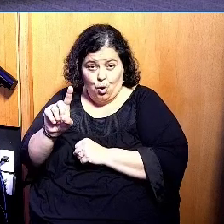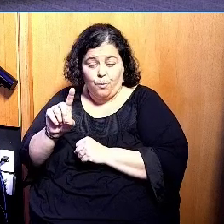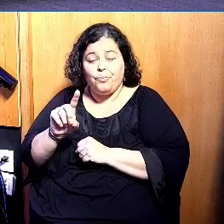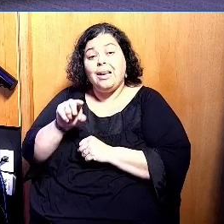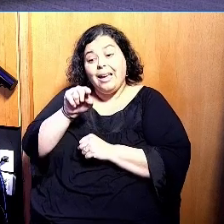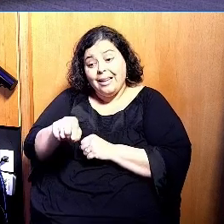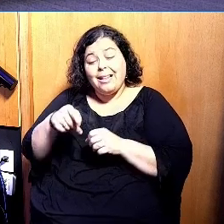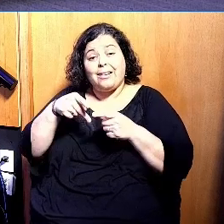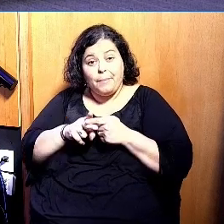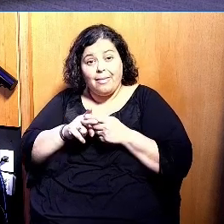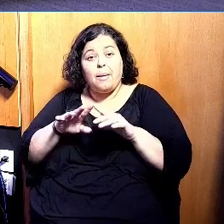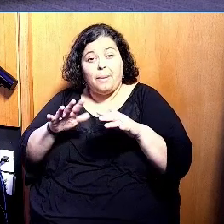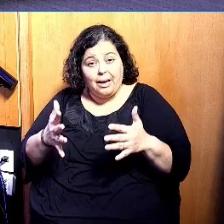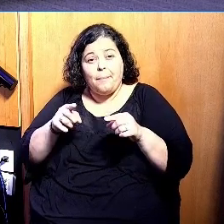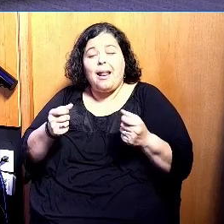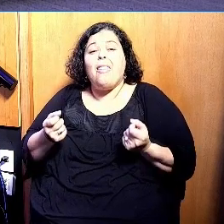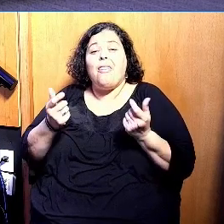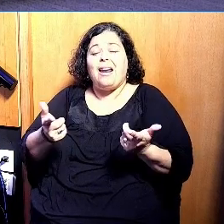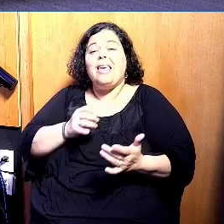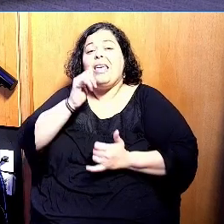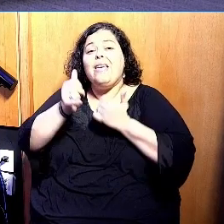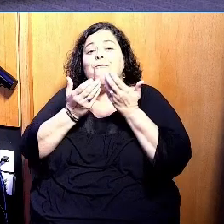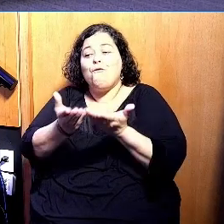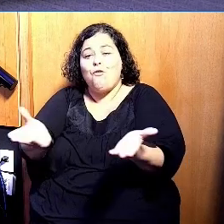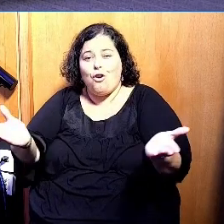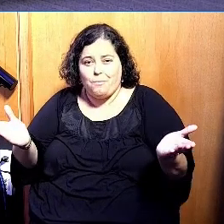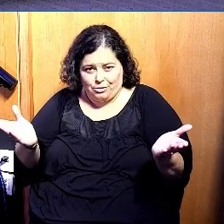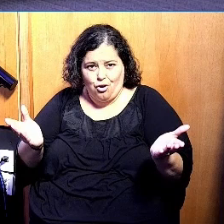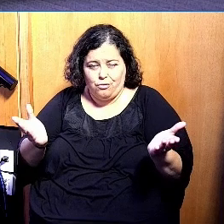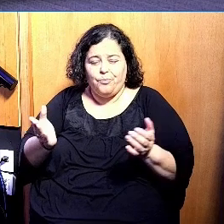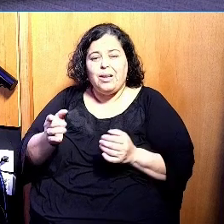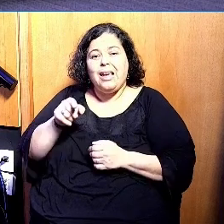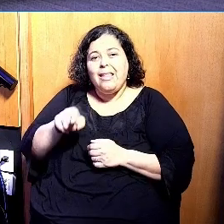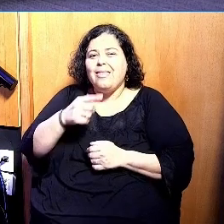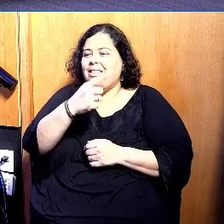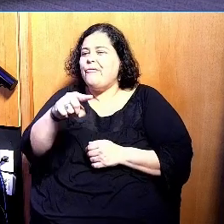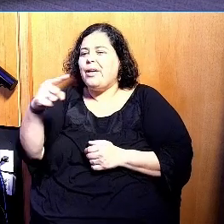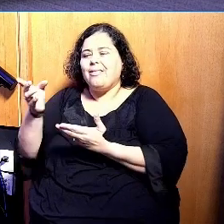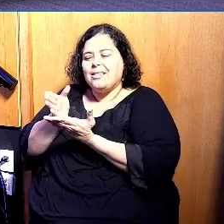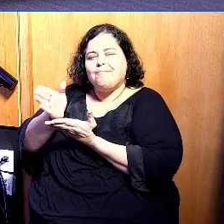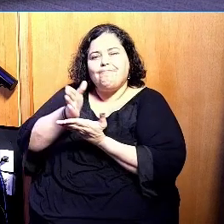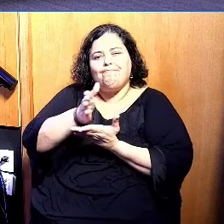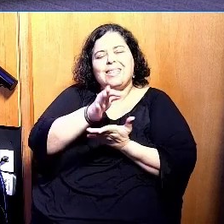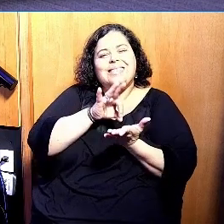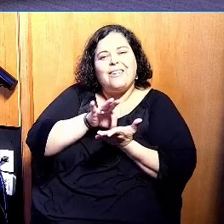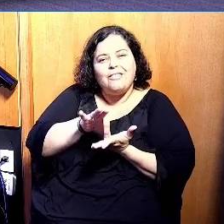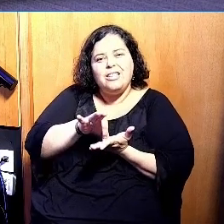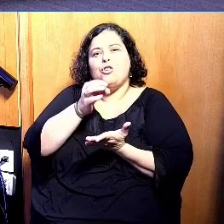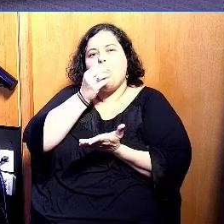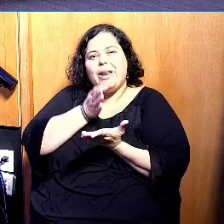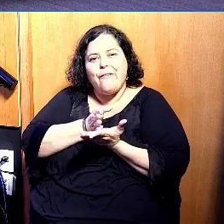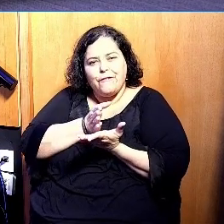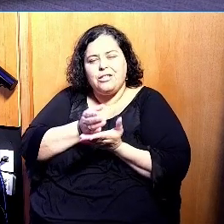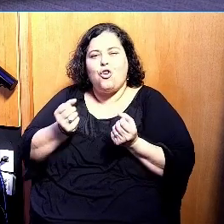Esta herramienta disponibiliza información de forma agregada de los diferentes servicios y beneficios que